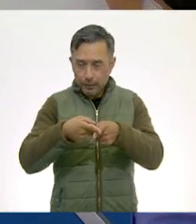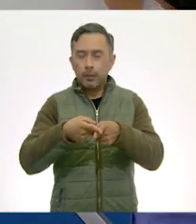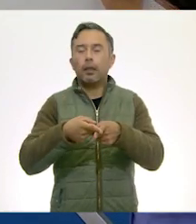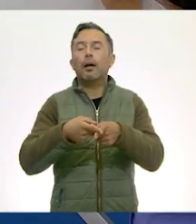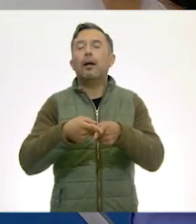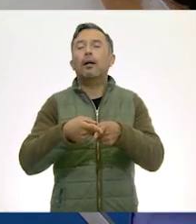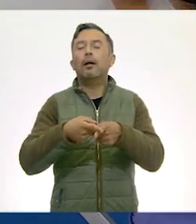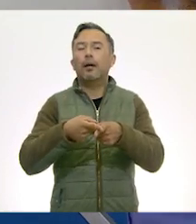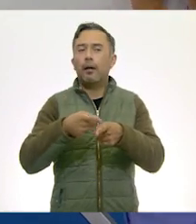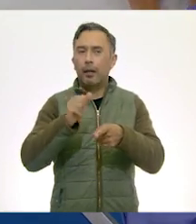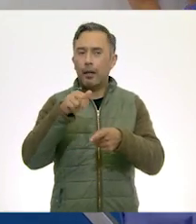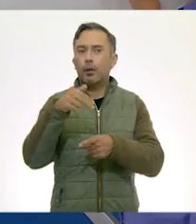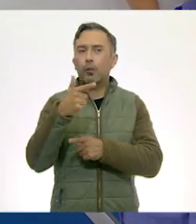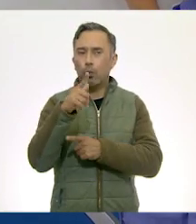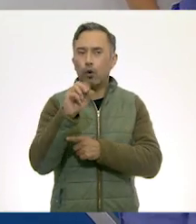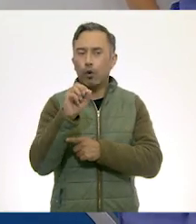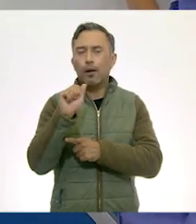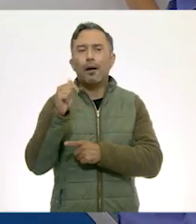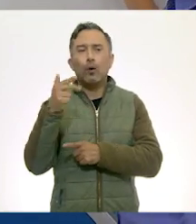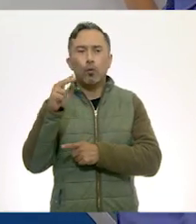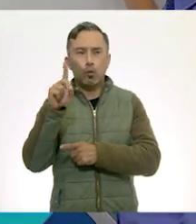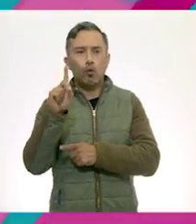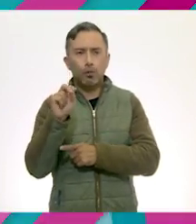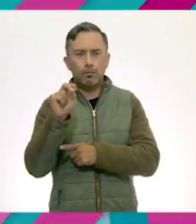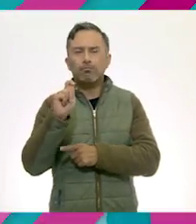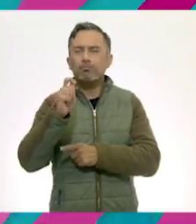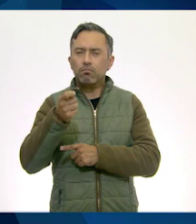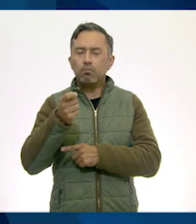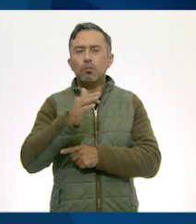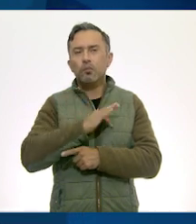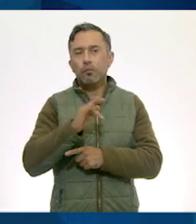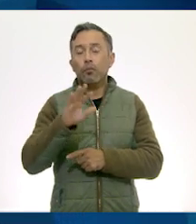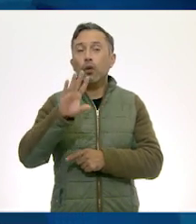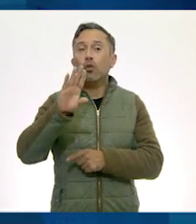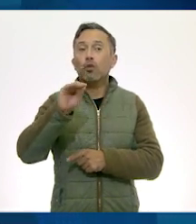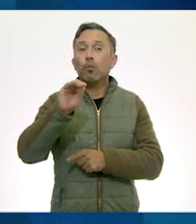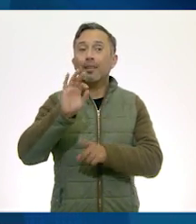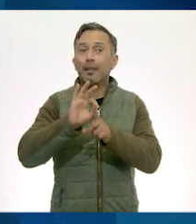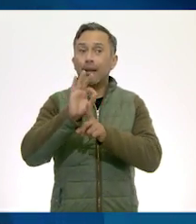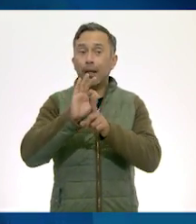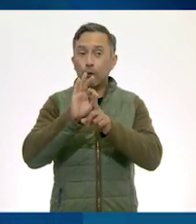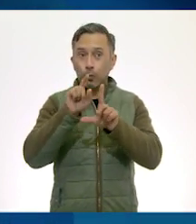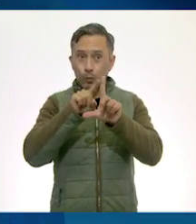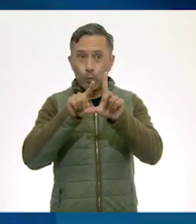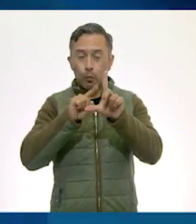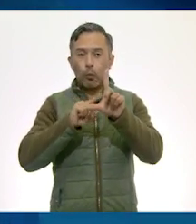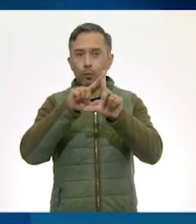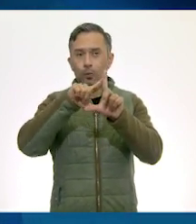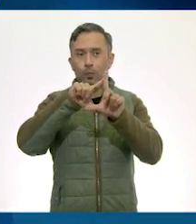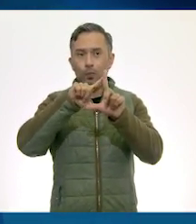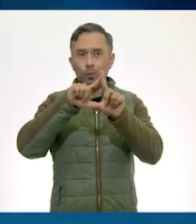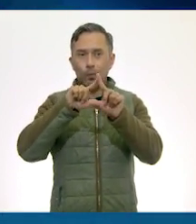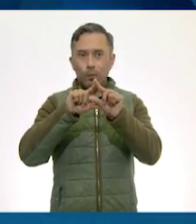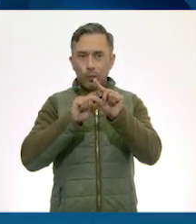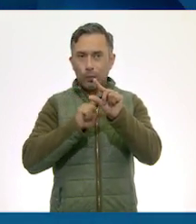agudos como este que miden menos de 90 grados. Muy